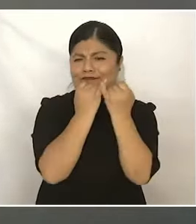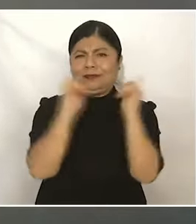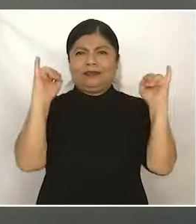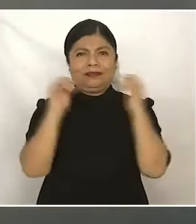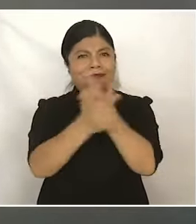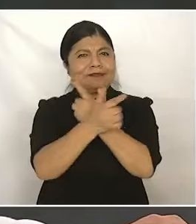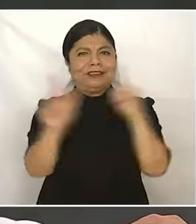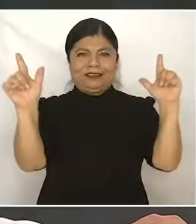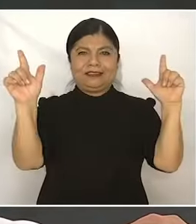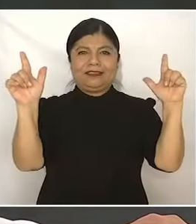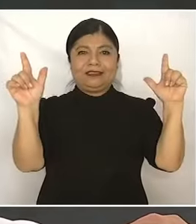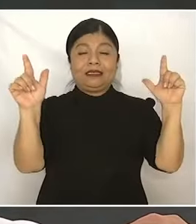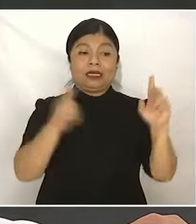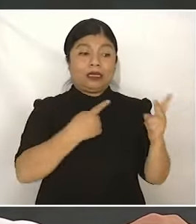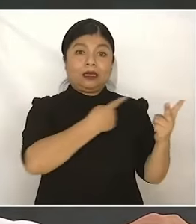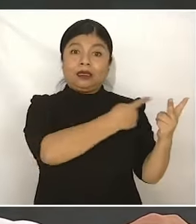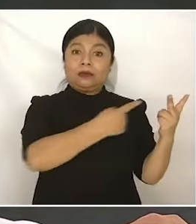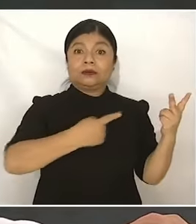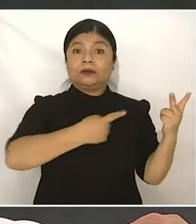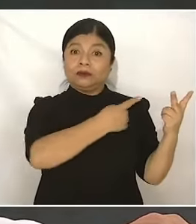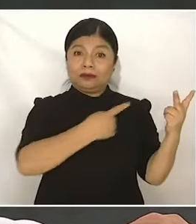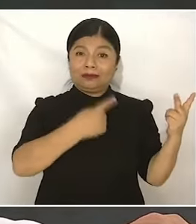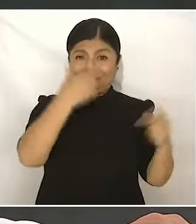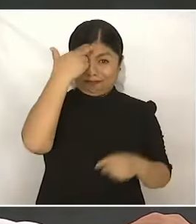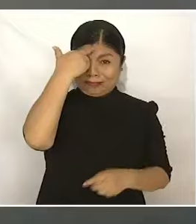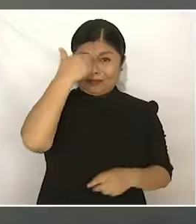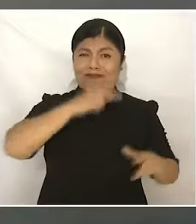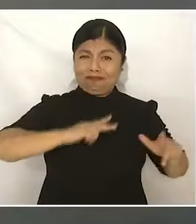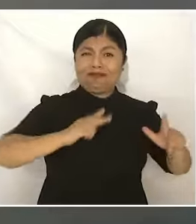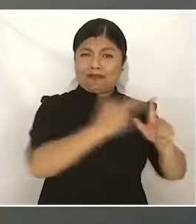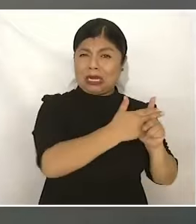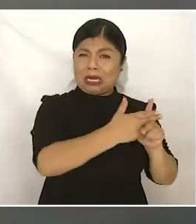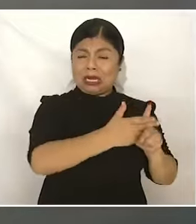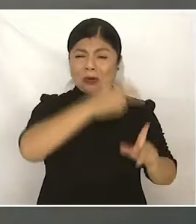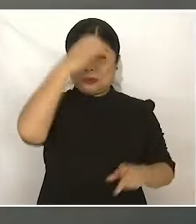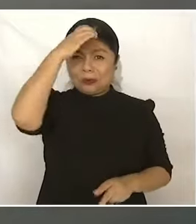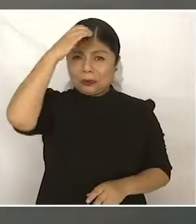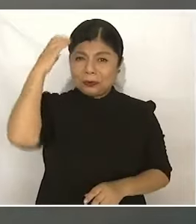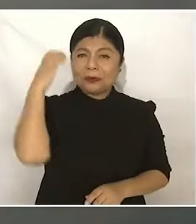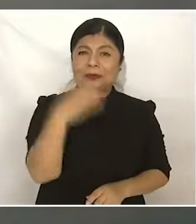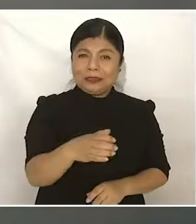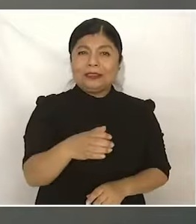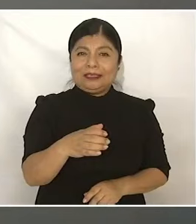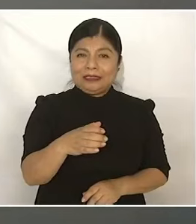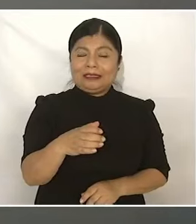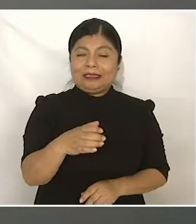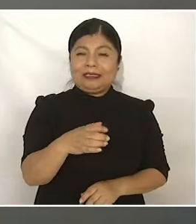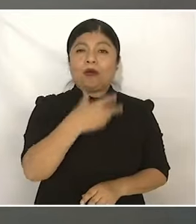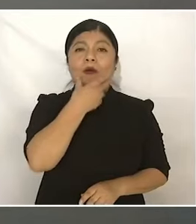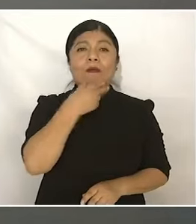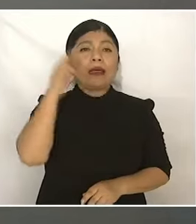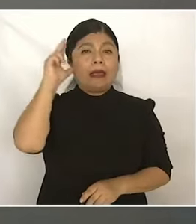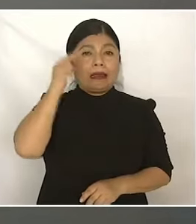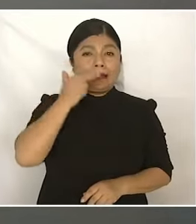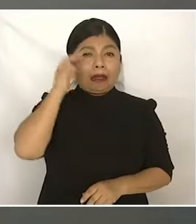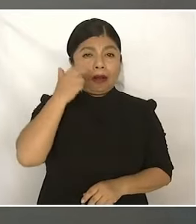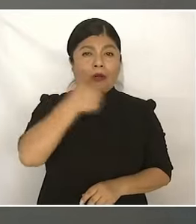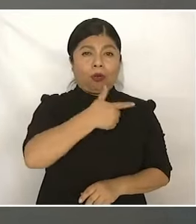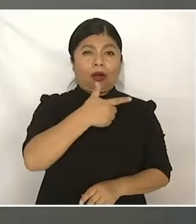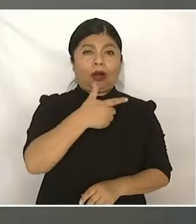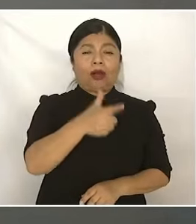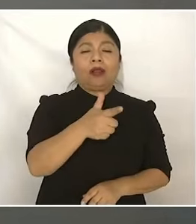fueron fusilados y de manera cruel, porque Hidalgo no solo lo fusilan, le